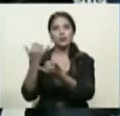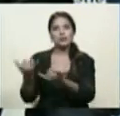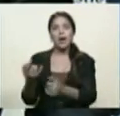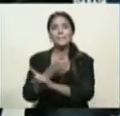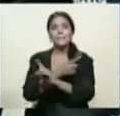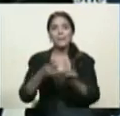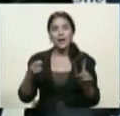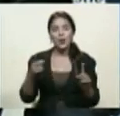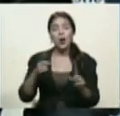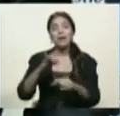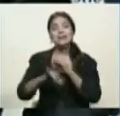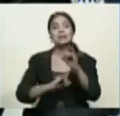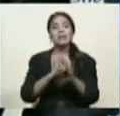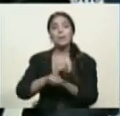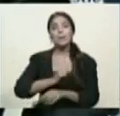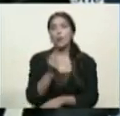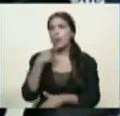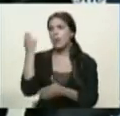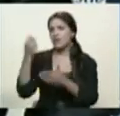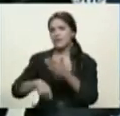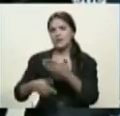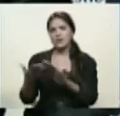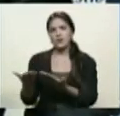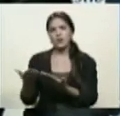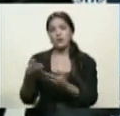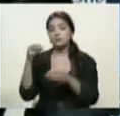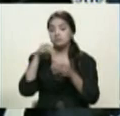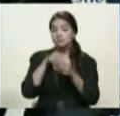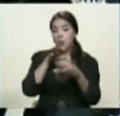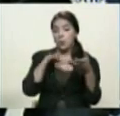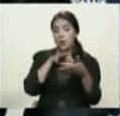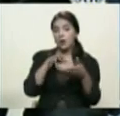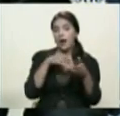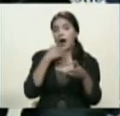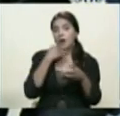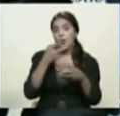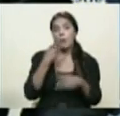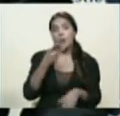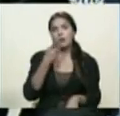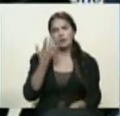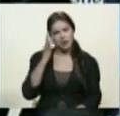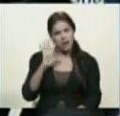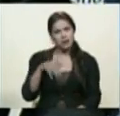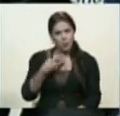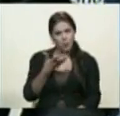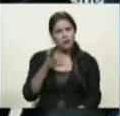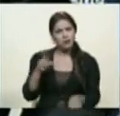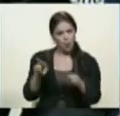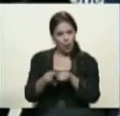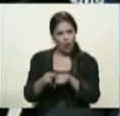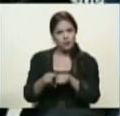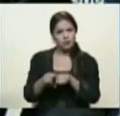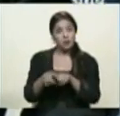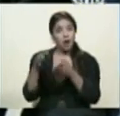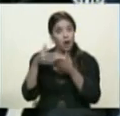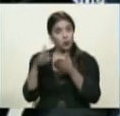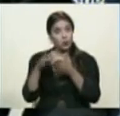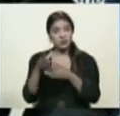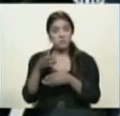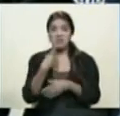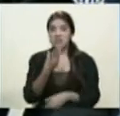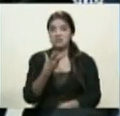tiene prohibida la intervinieron asuntos de carácter político creo que podría utilizar este pretexto para no